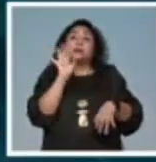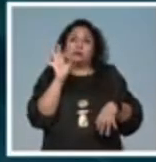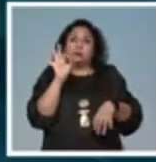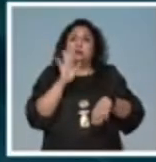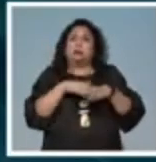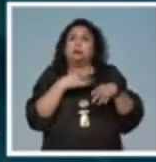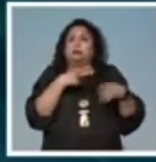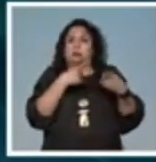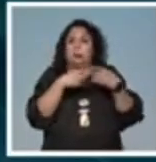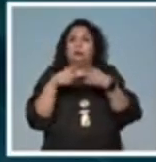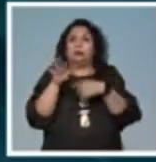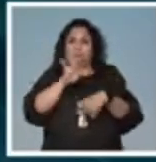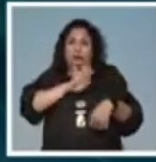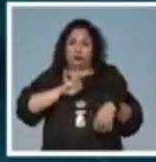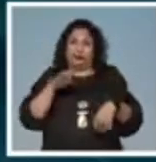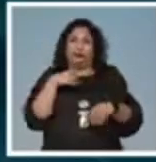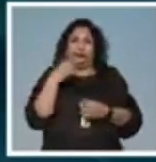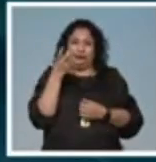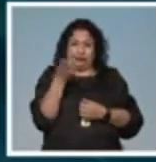más diverso, ¿no?